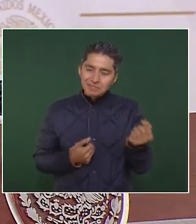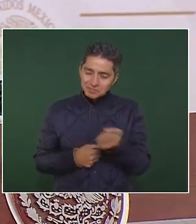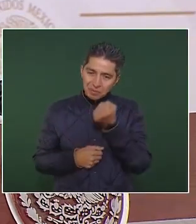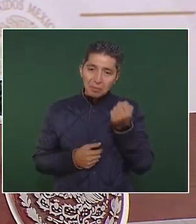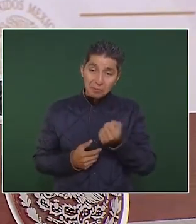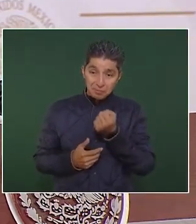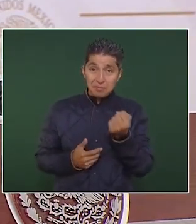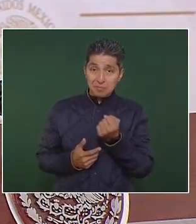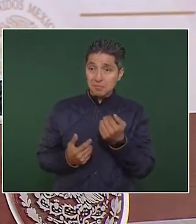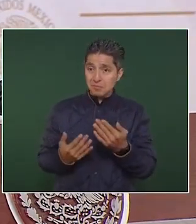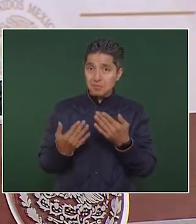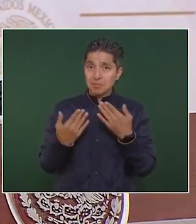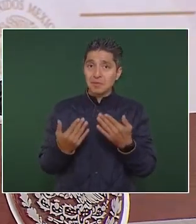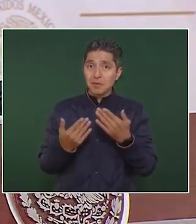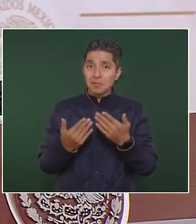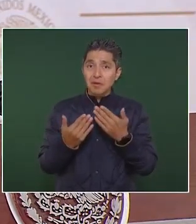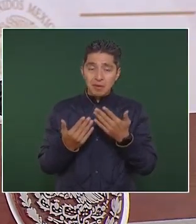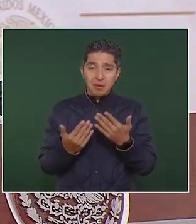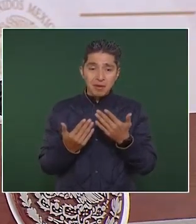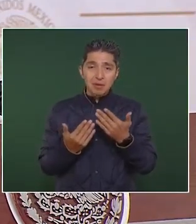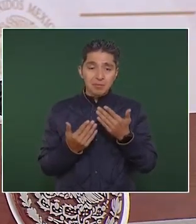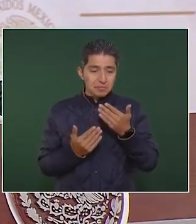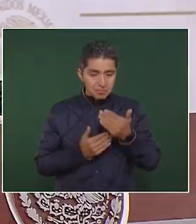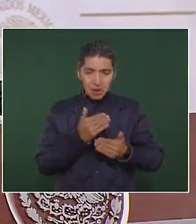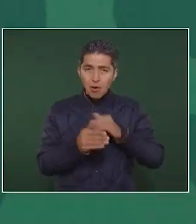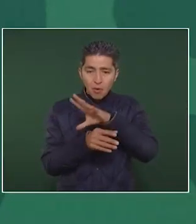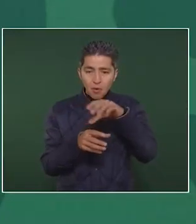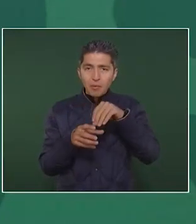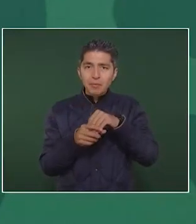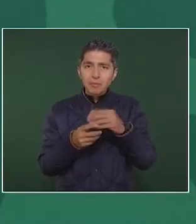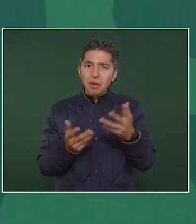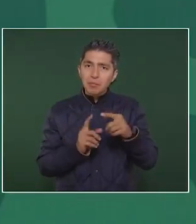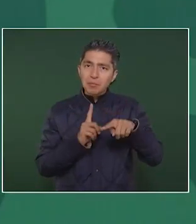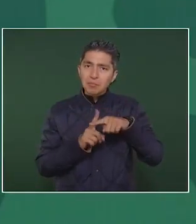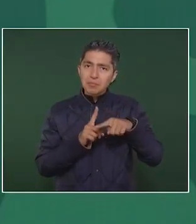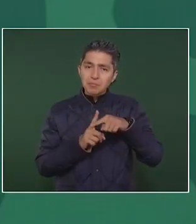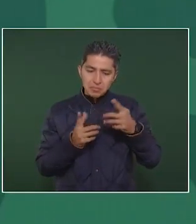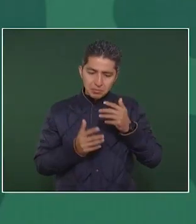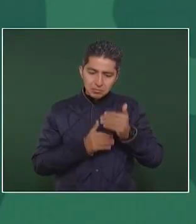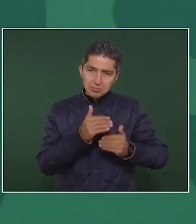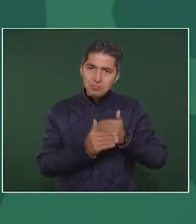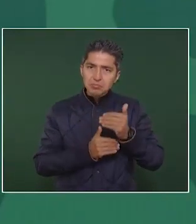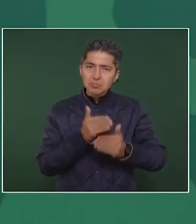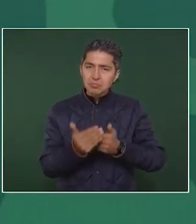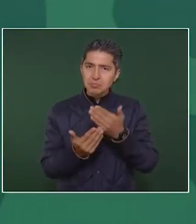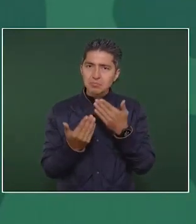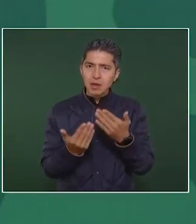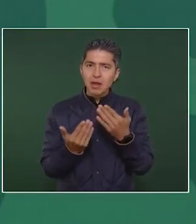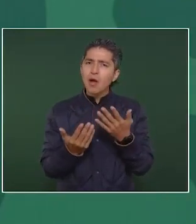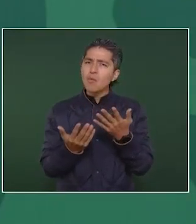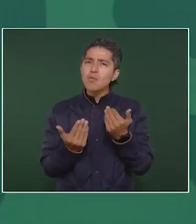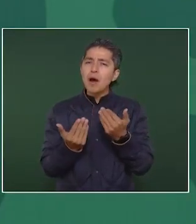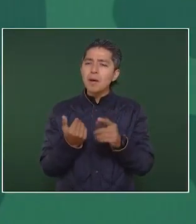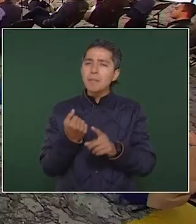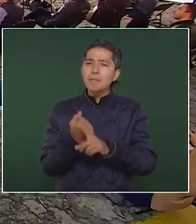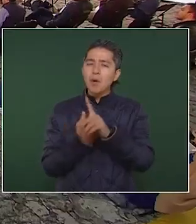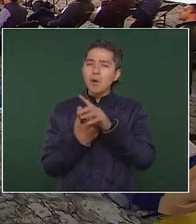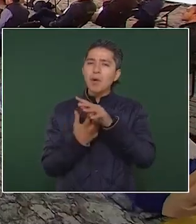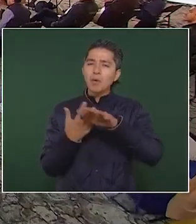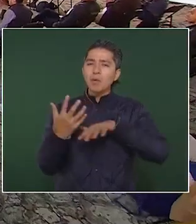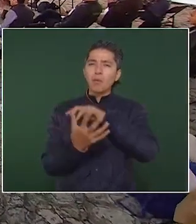todo se ha llevado a cabo sin violencia.